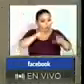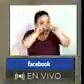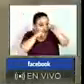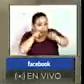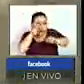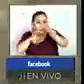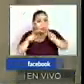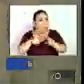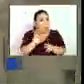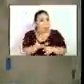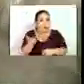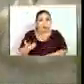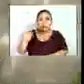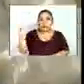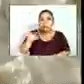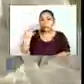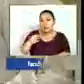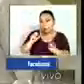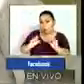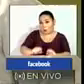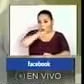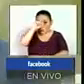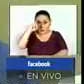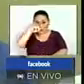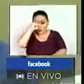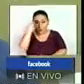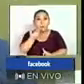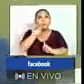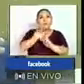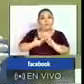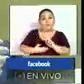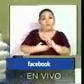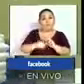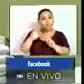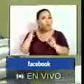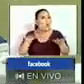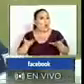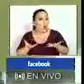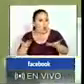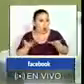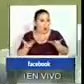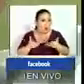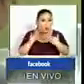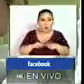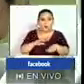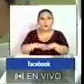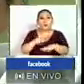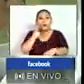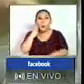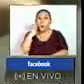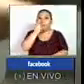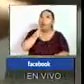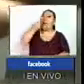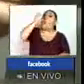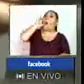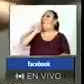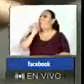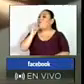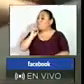todo lo necesario para trabajar. El paciente inicia con un enjuague para la desinfección bucal.